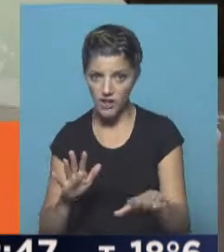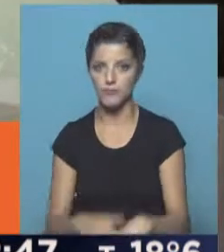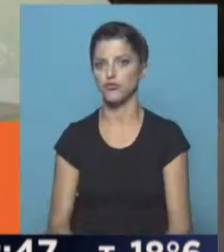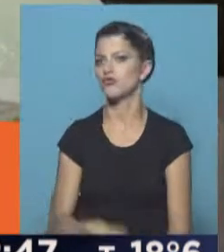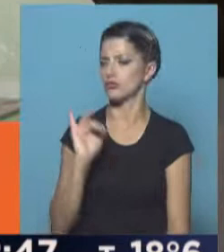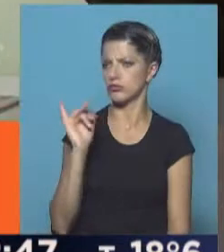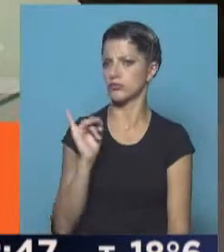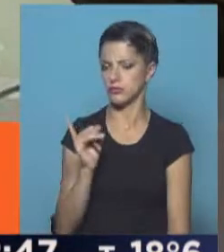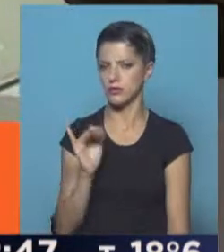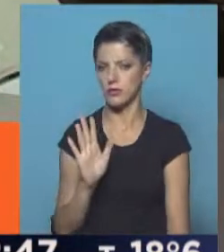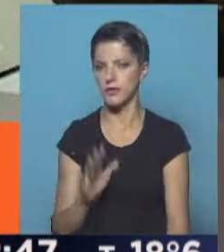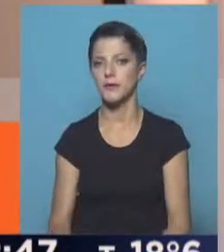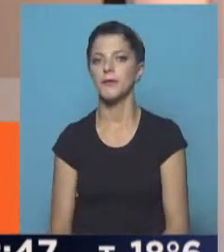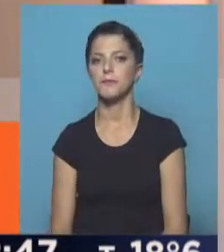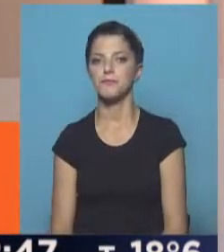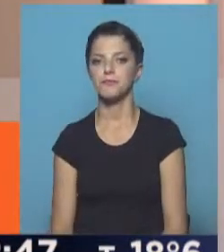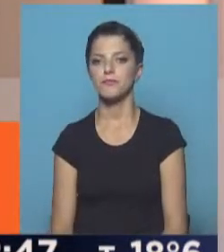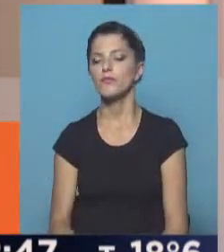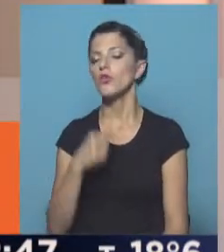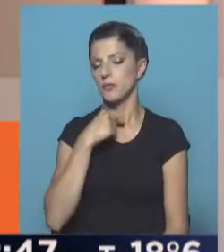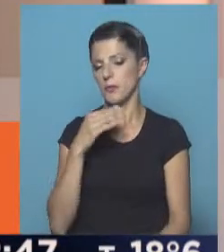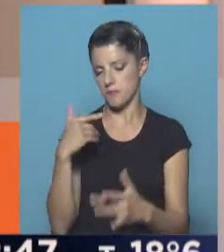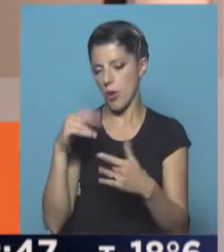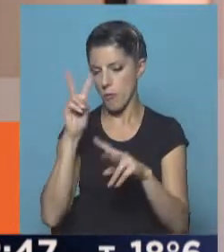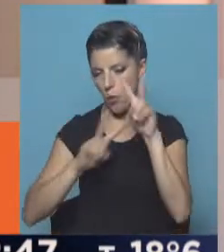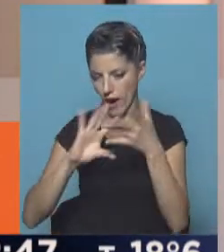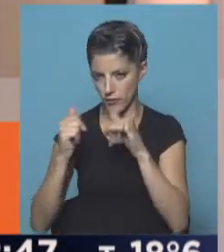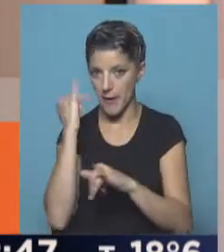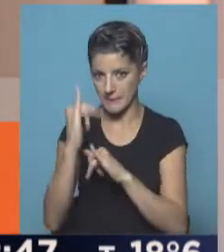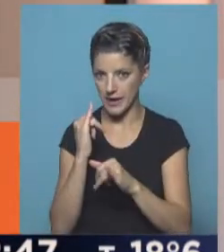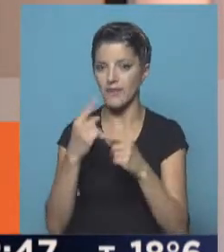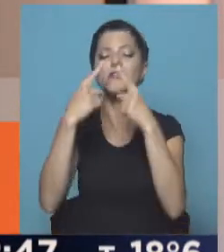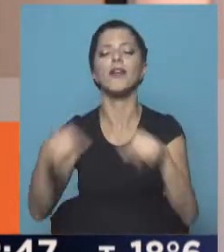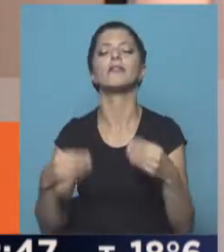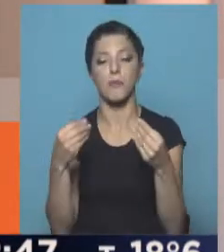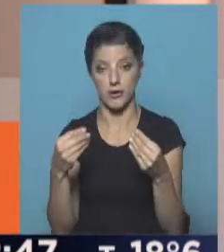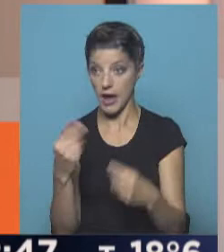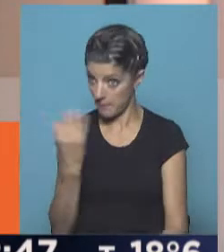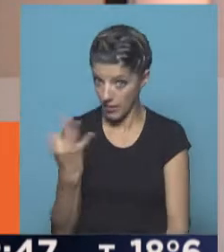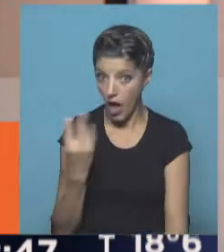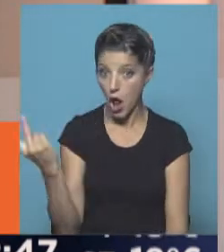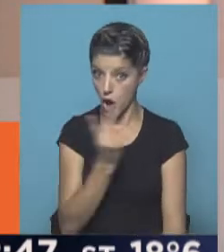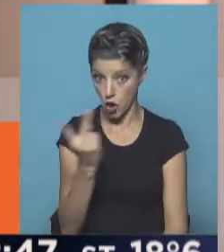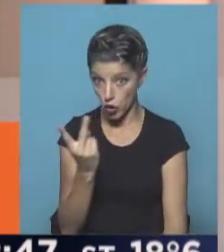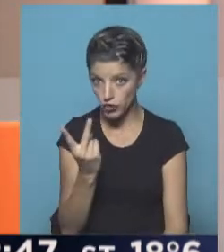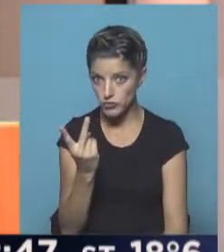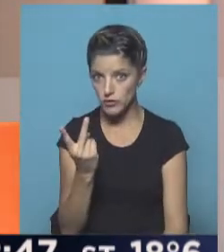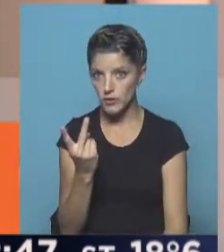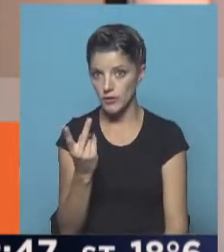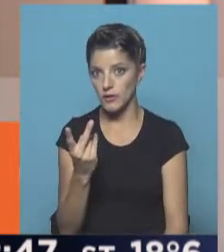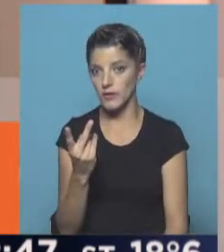Y a ver, voy a intentar explicarte dónde veo la diferencia. Porque los dos, es cierto, pertenecen a una